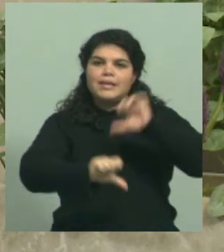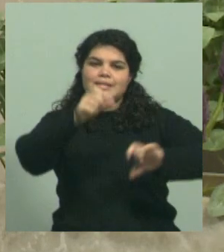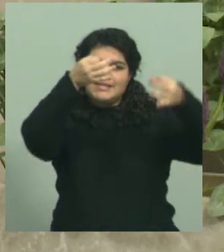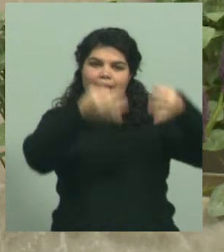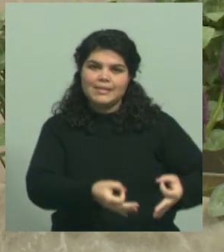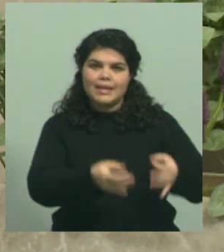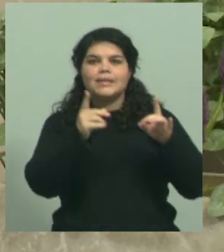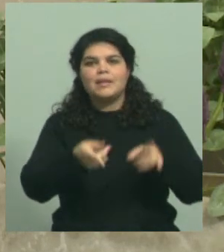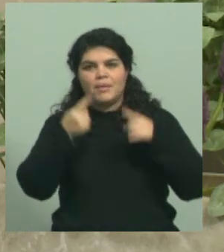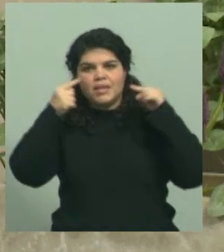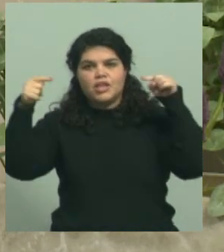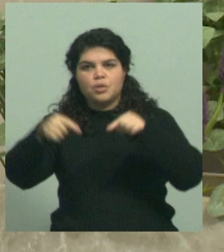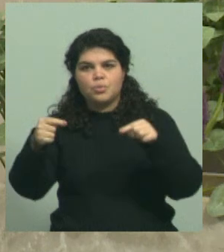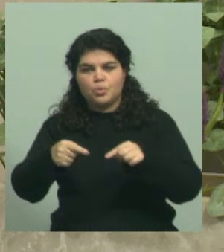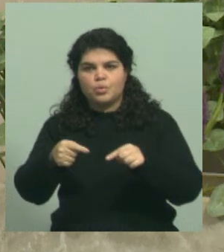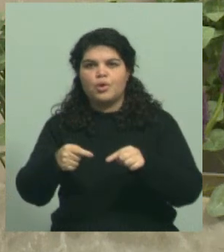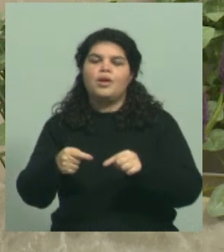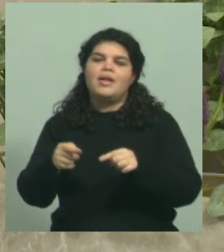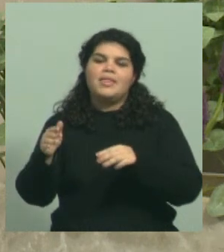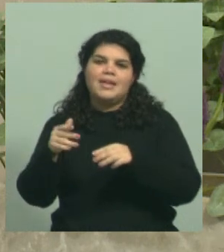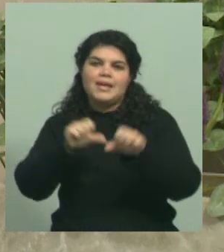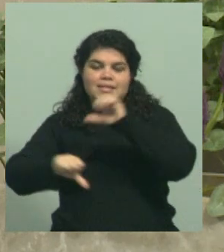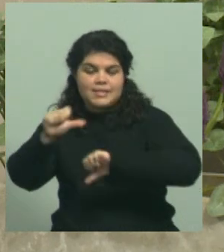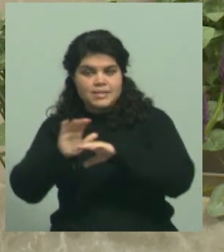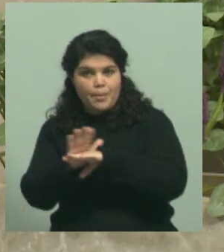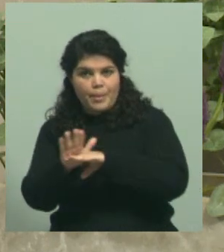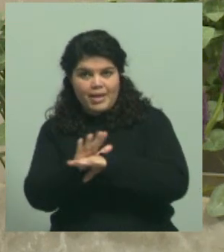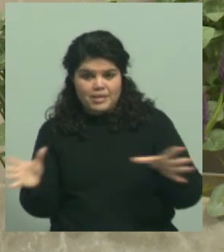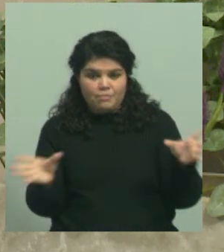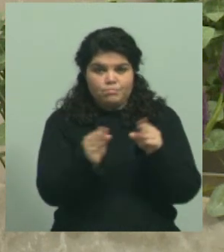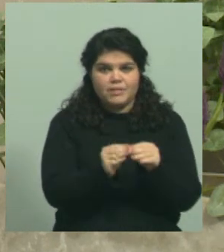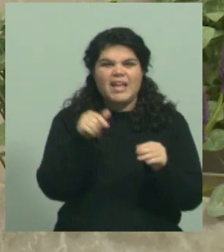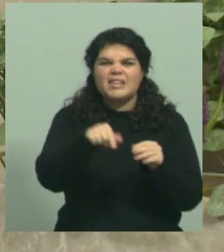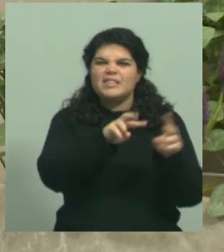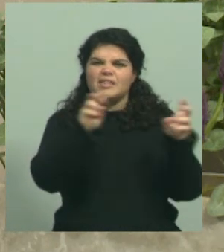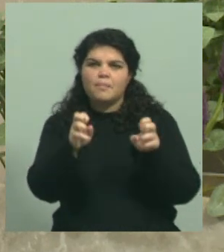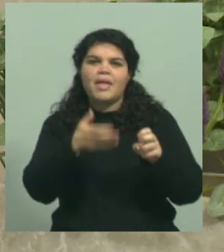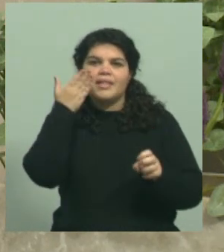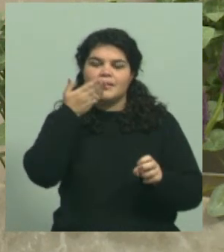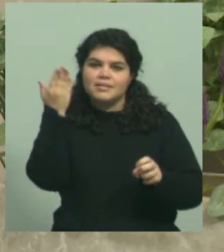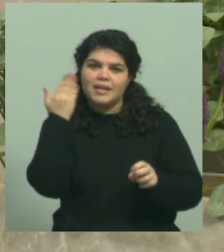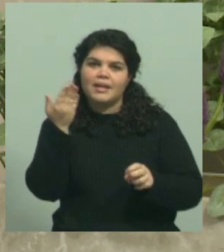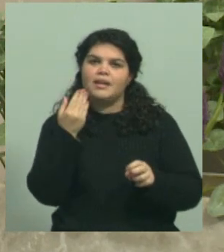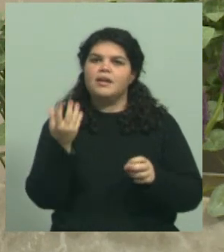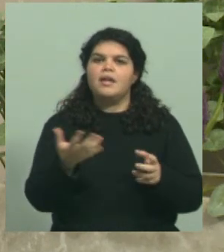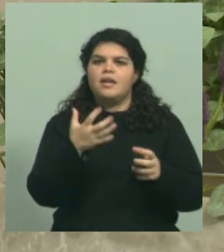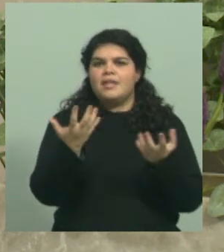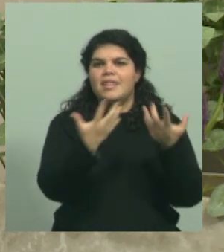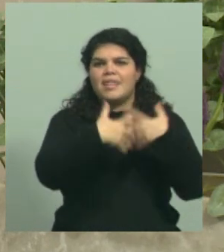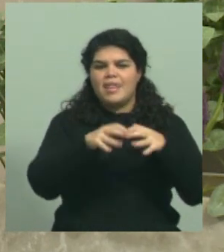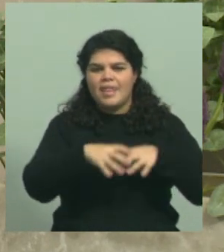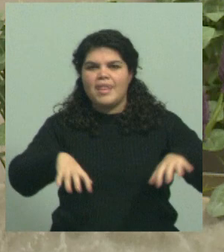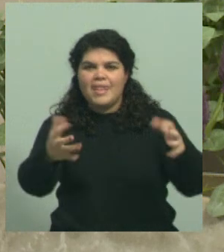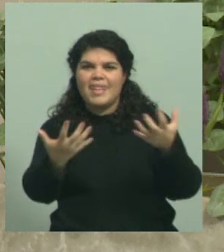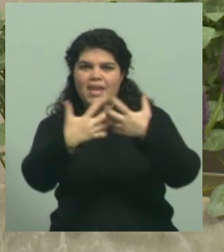del Instituto Interdisciplinario de Ciencias Básicas, este ciclo llamado Nexo Científico, que es para promover la circulación y el intercambio